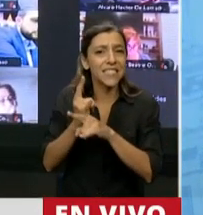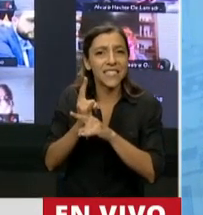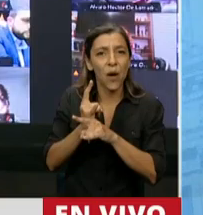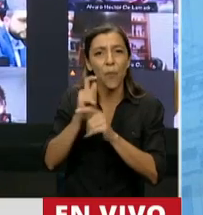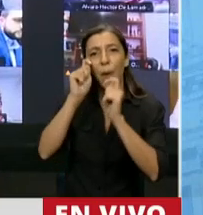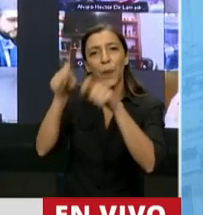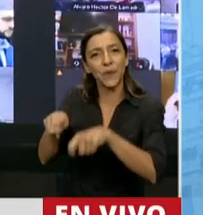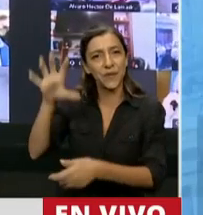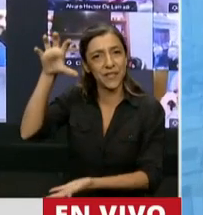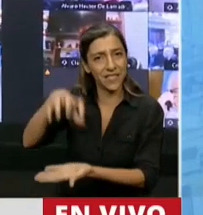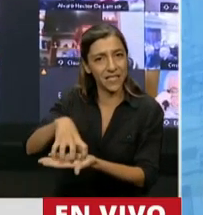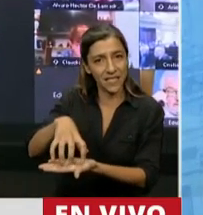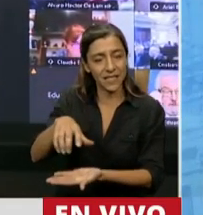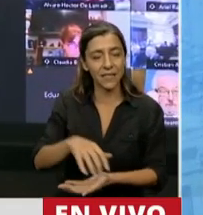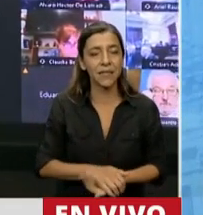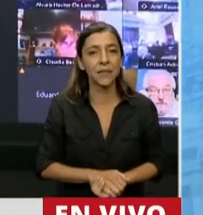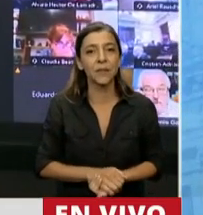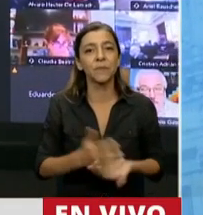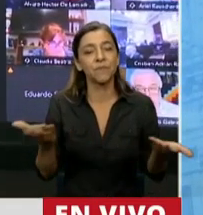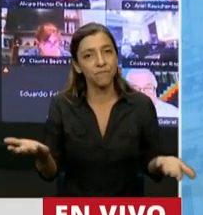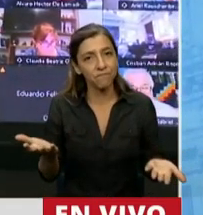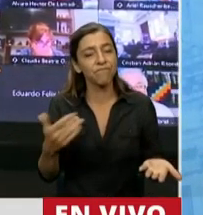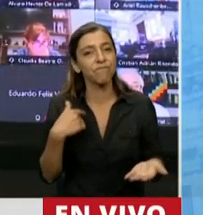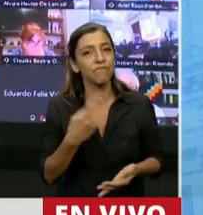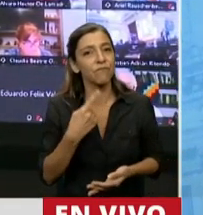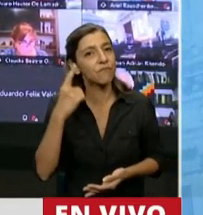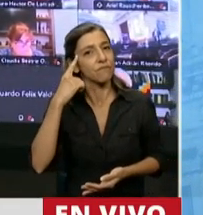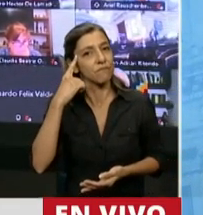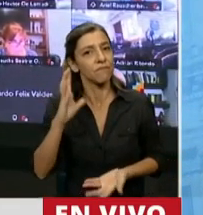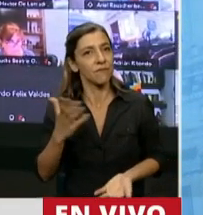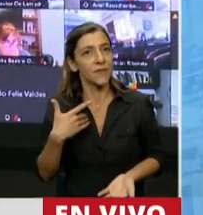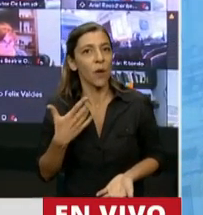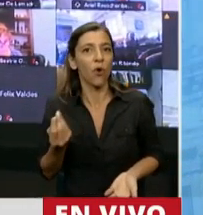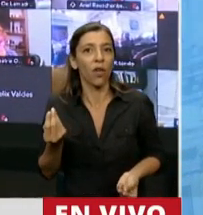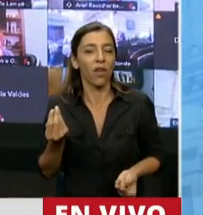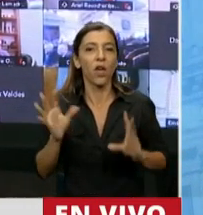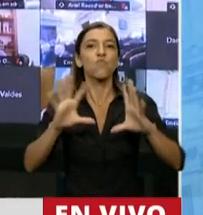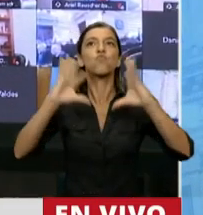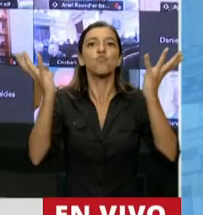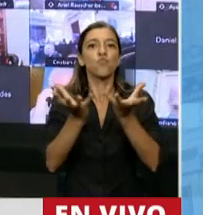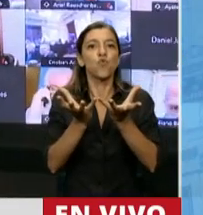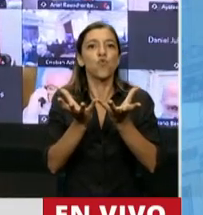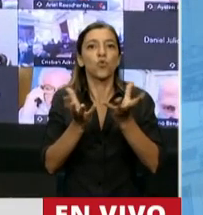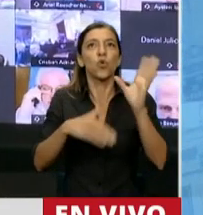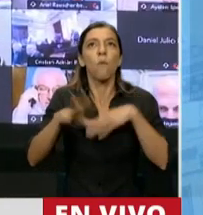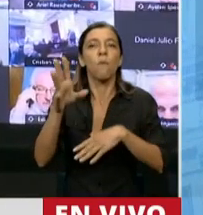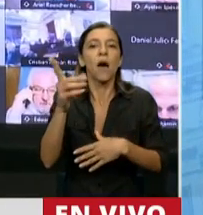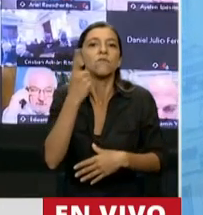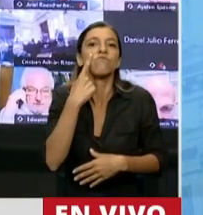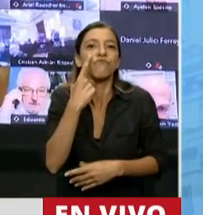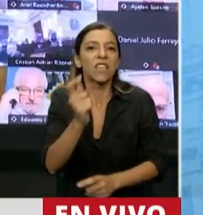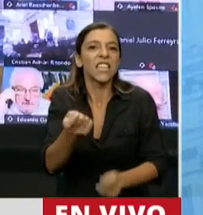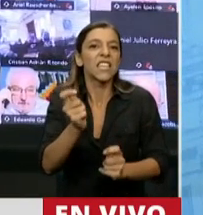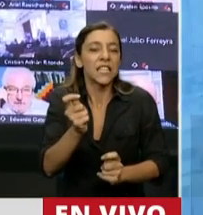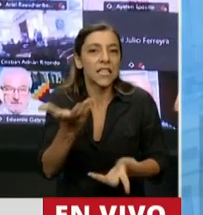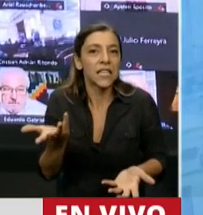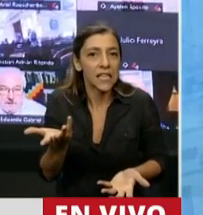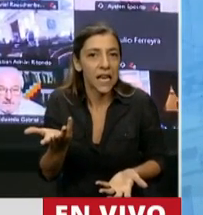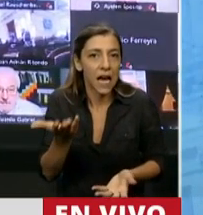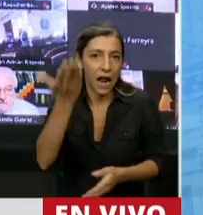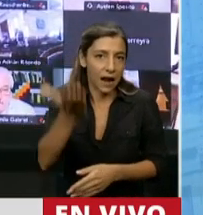lugar. Y no cabe duda que si alguien es conocido y reconocido en el mundo como un emblema de la